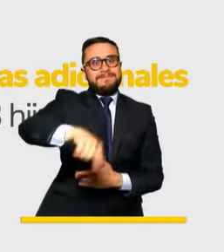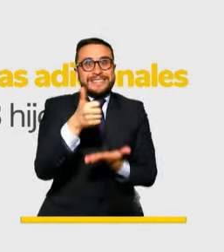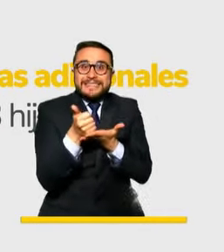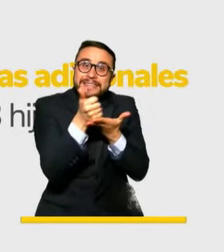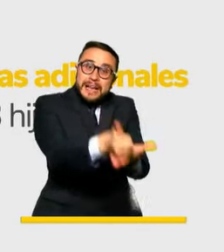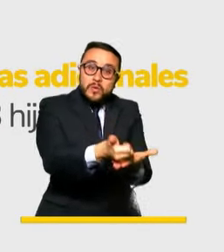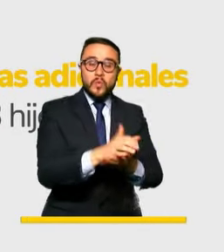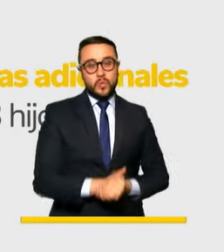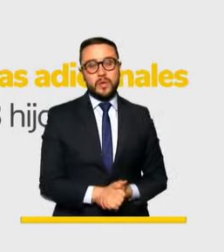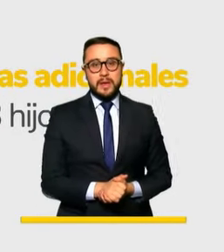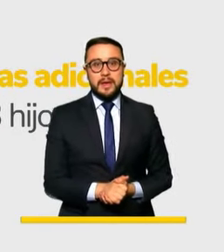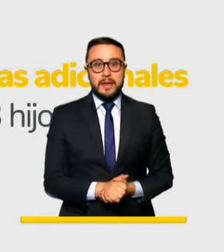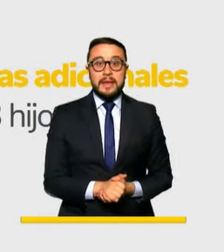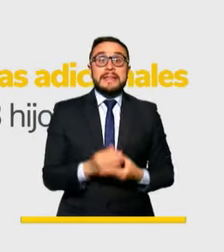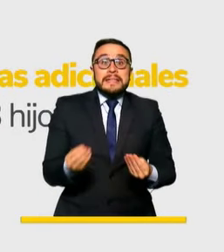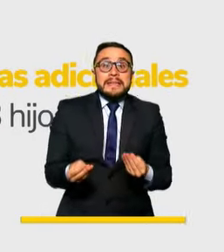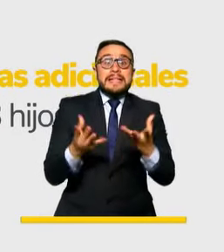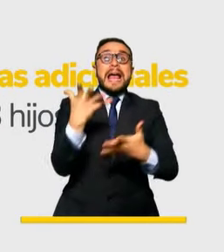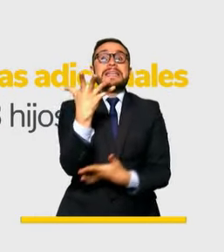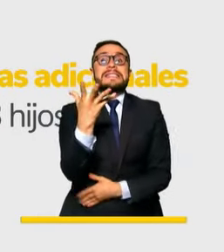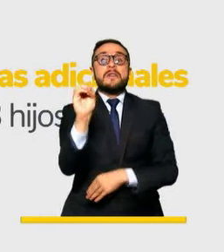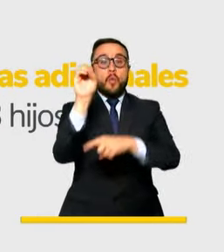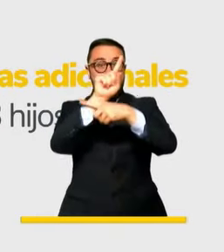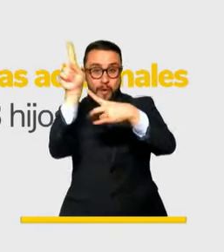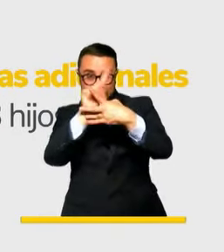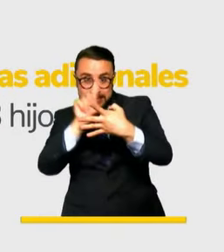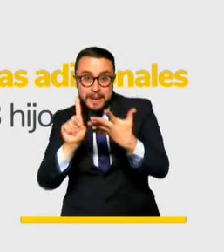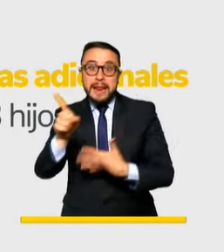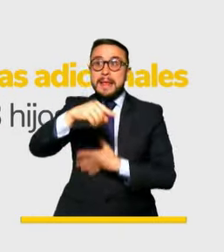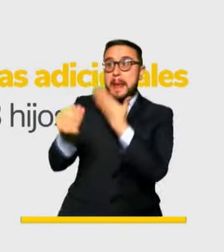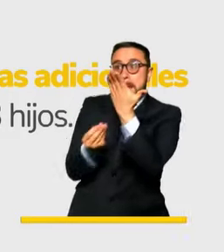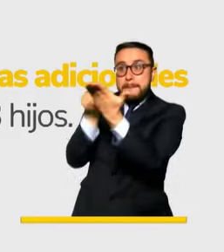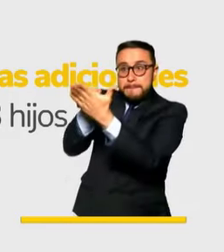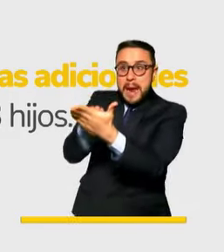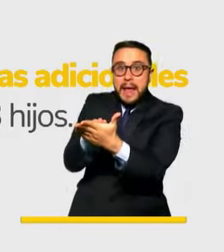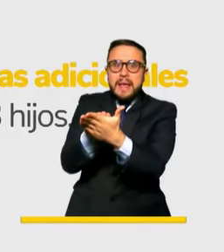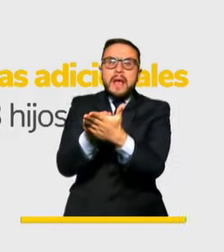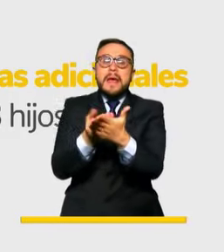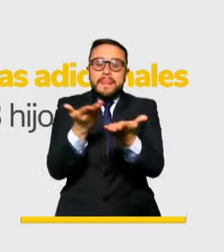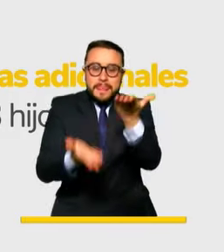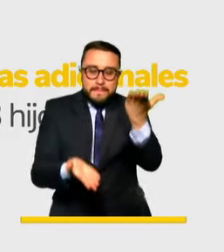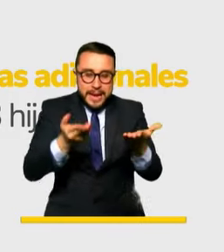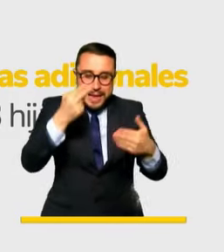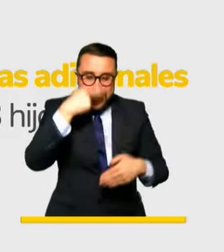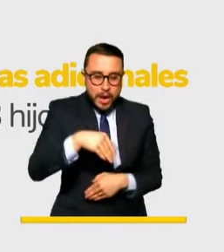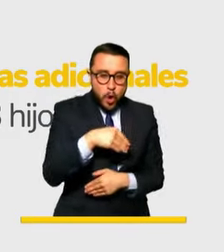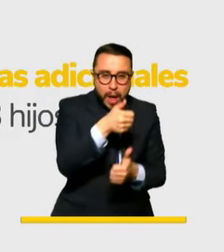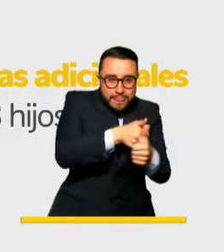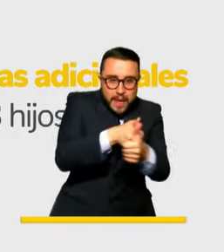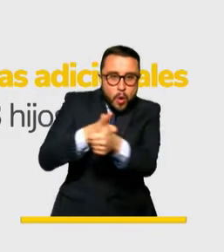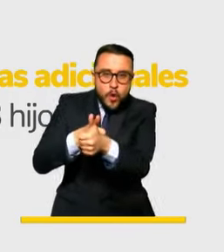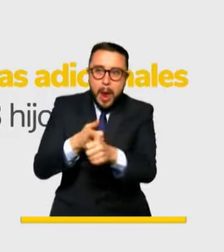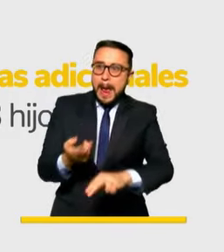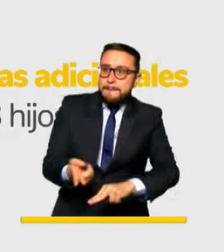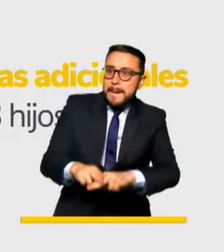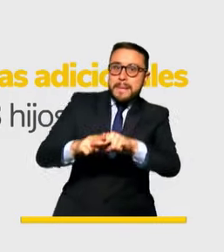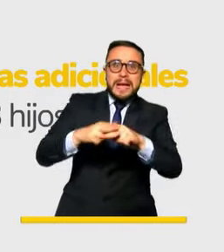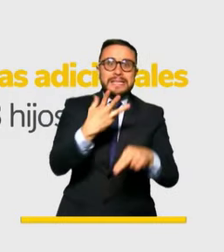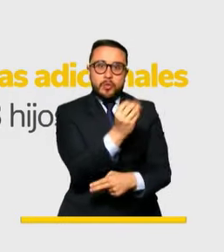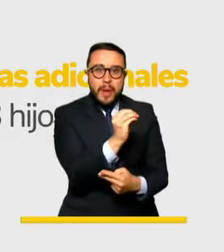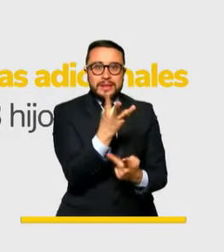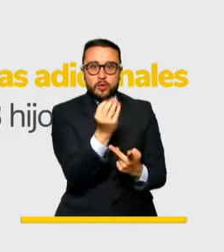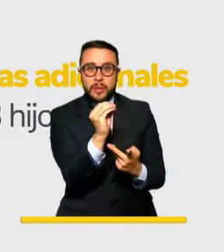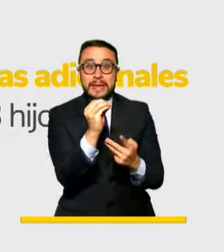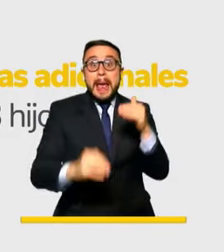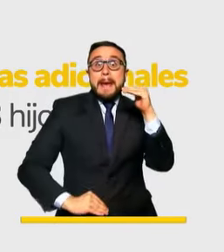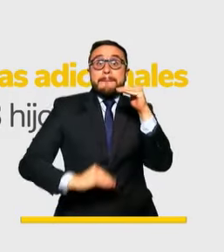cincuenta semanas de cotización por cada hijo y máximo hasta tener tres